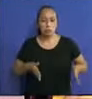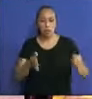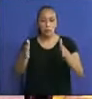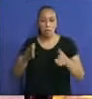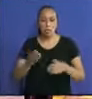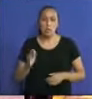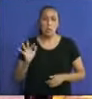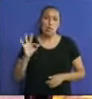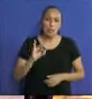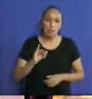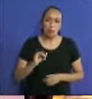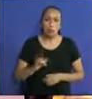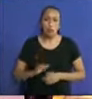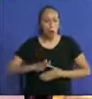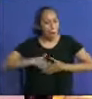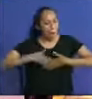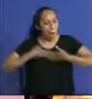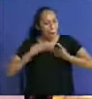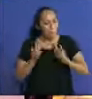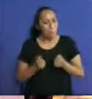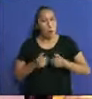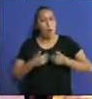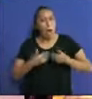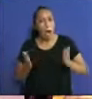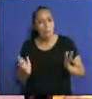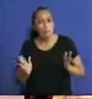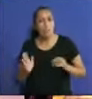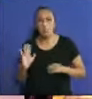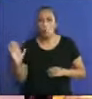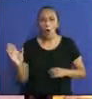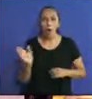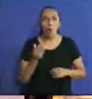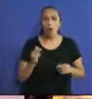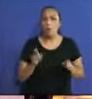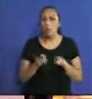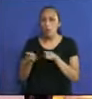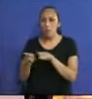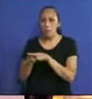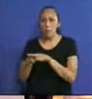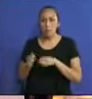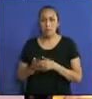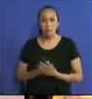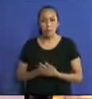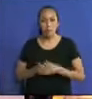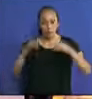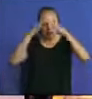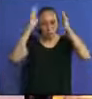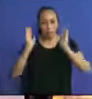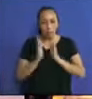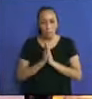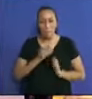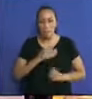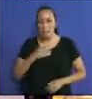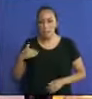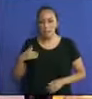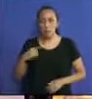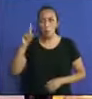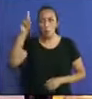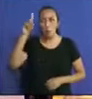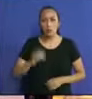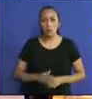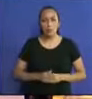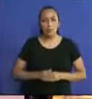nuestro amor abierto a todos los hermanos. Santa María, Madre de Dios, y San